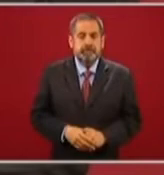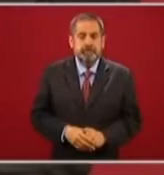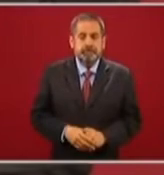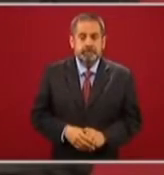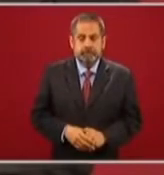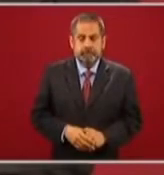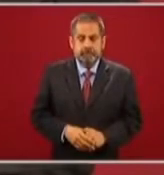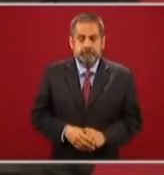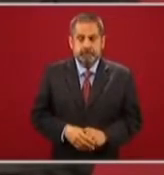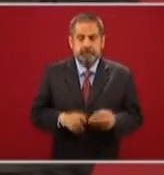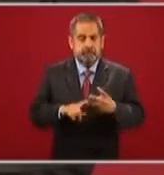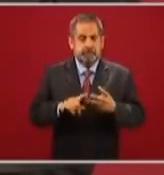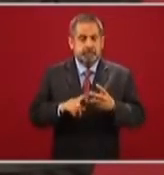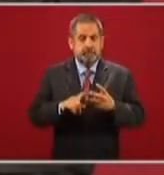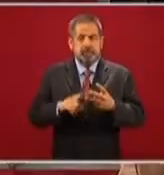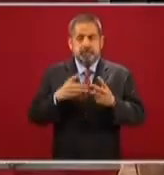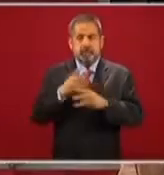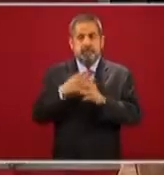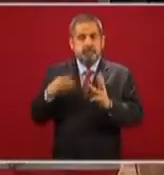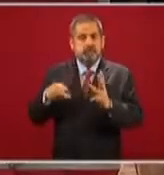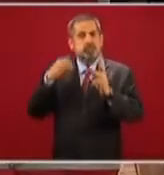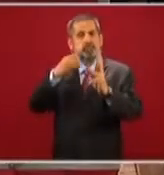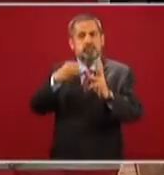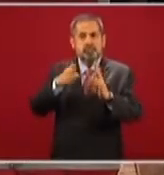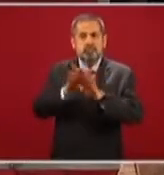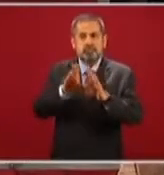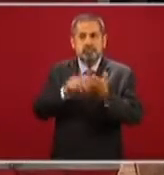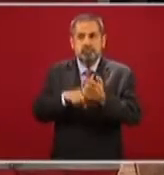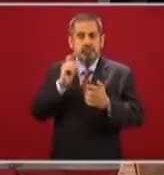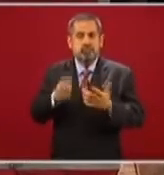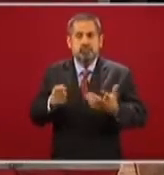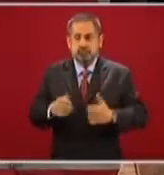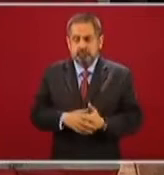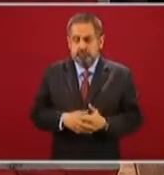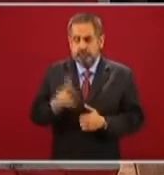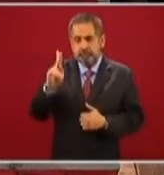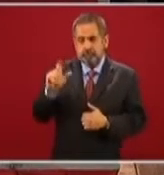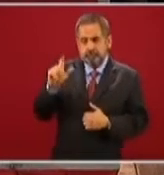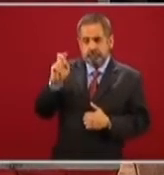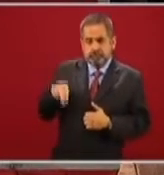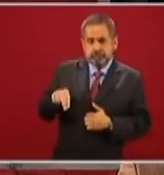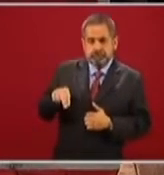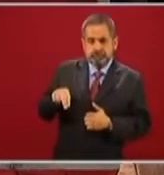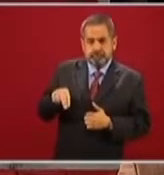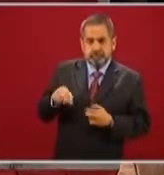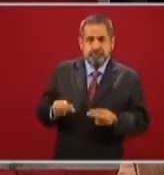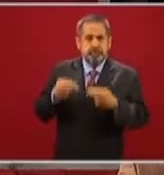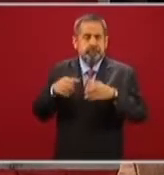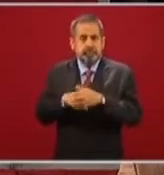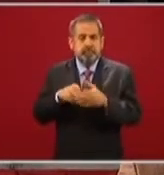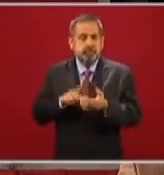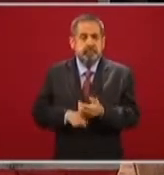Y en tercer objetivo es desarrollar y aplicar el plan de negocios del